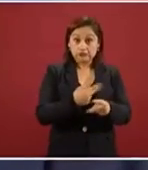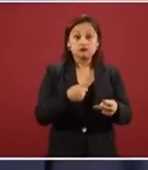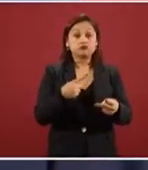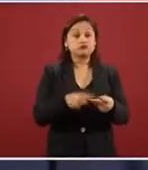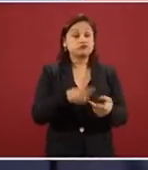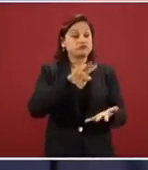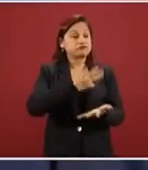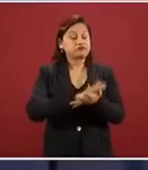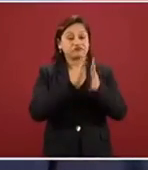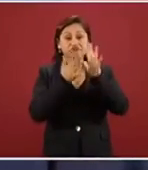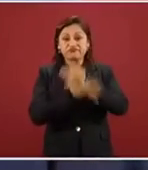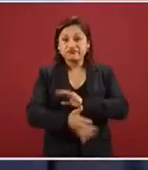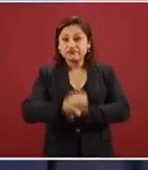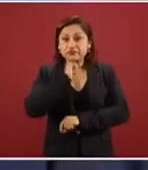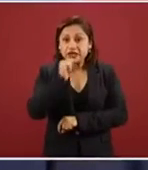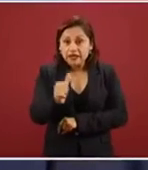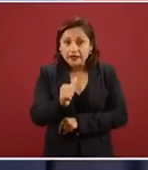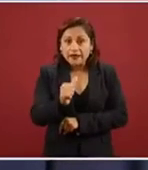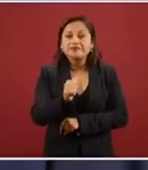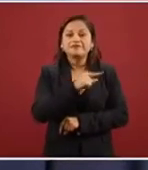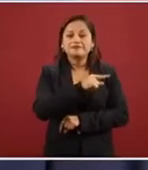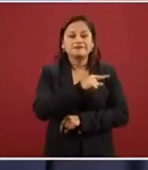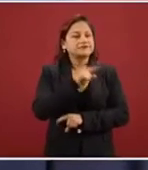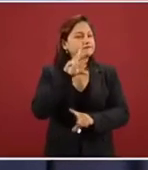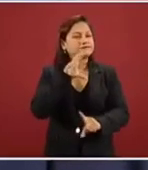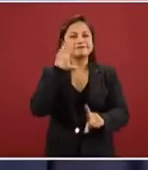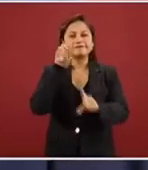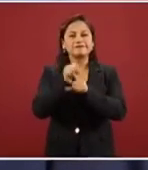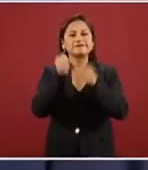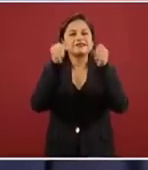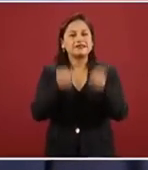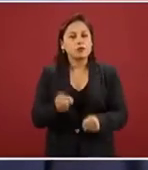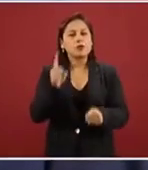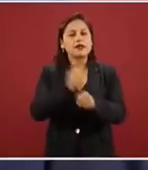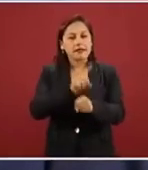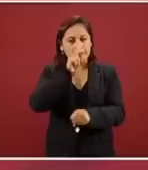se enfrenta el problema de la inseguridad y de la violencia.